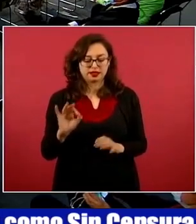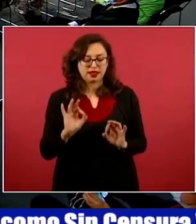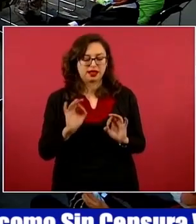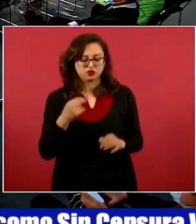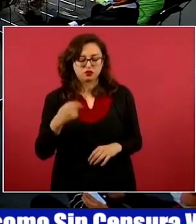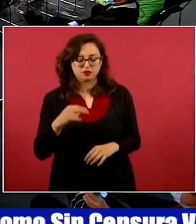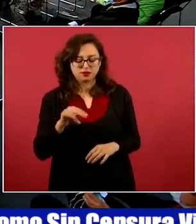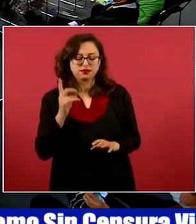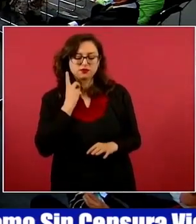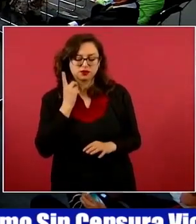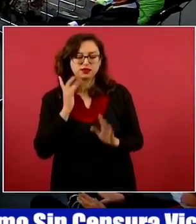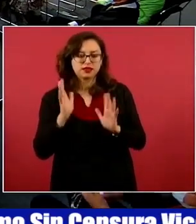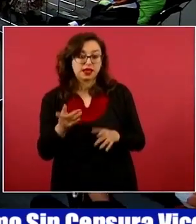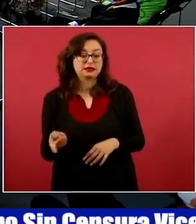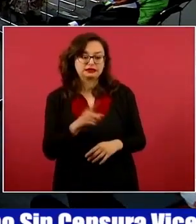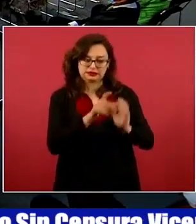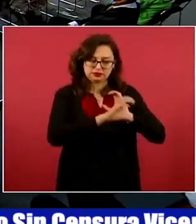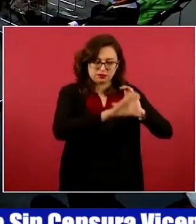porque si no se nos va.